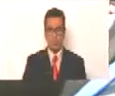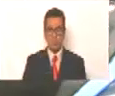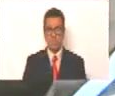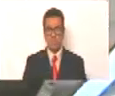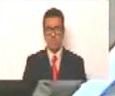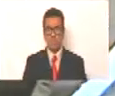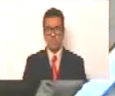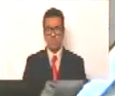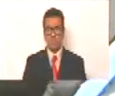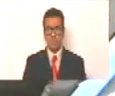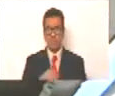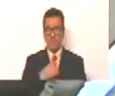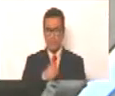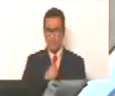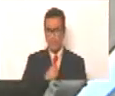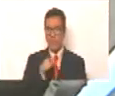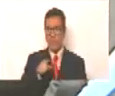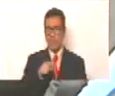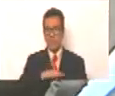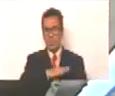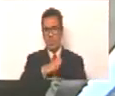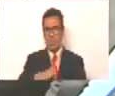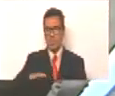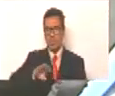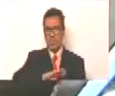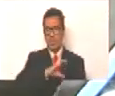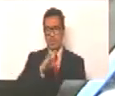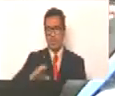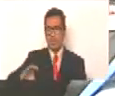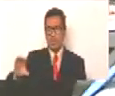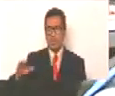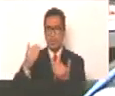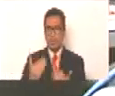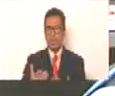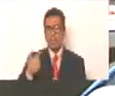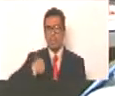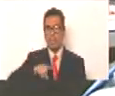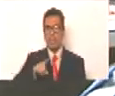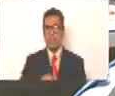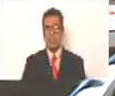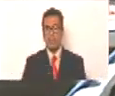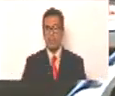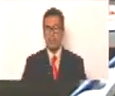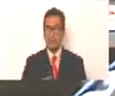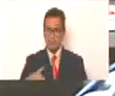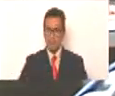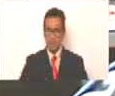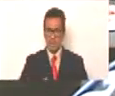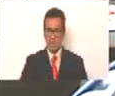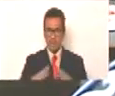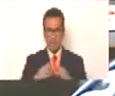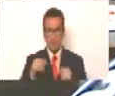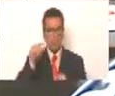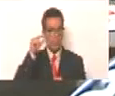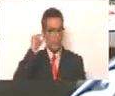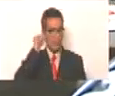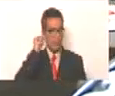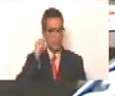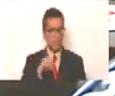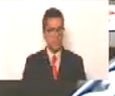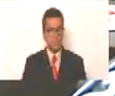aquí en estas tierras del Caribe, ya existía una lucha de las mujeres. Mujeres que